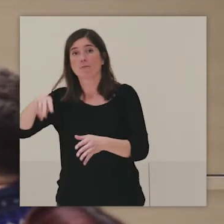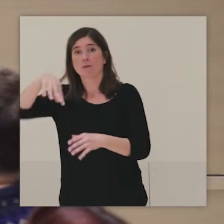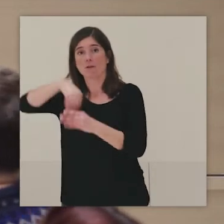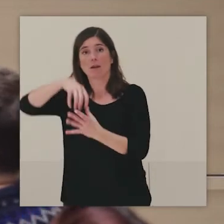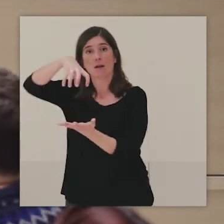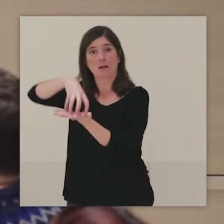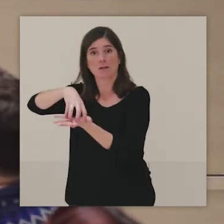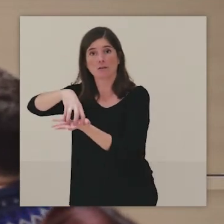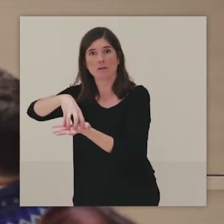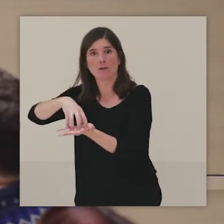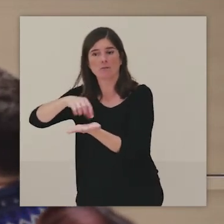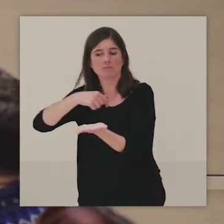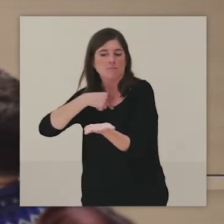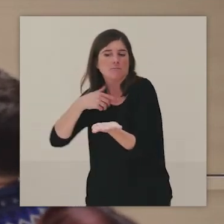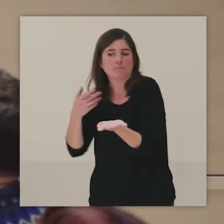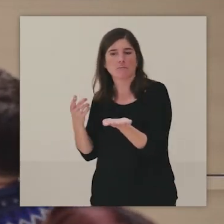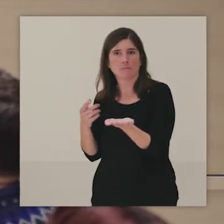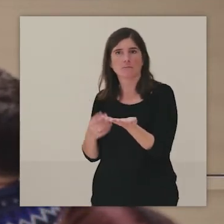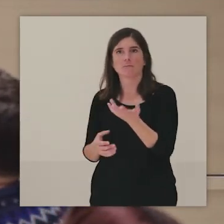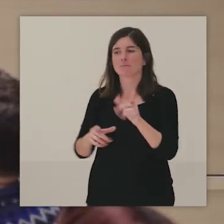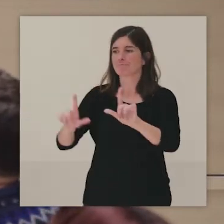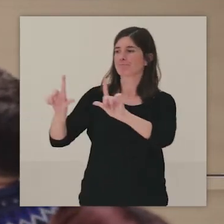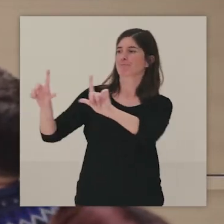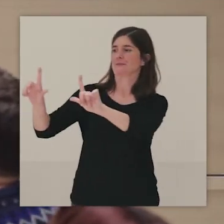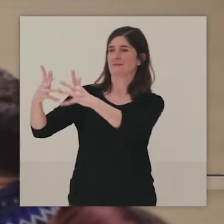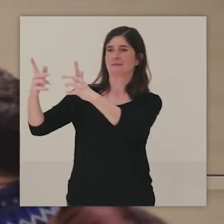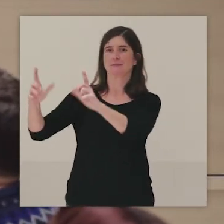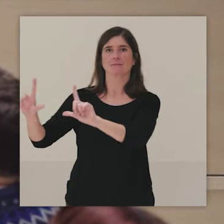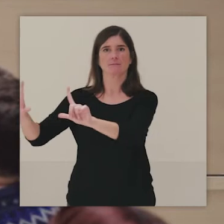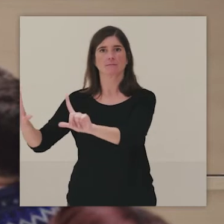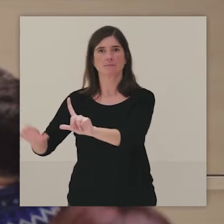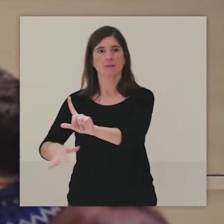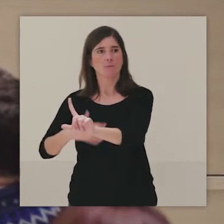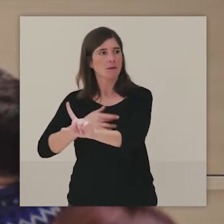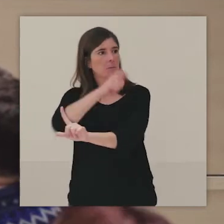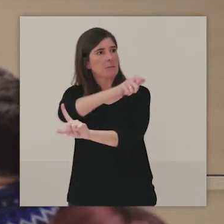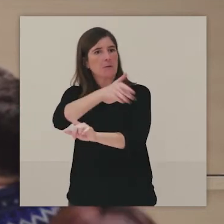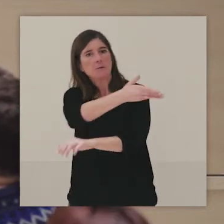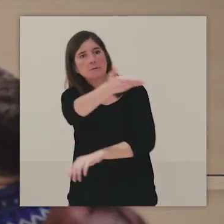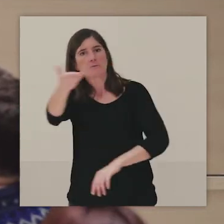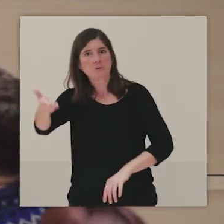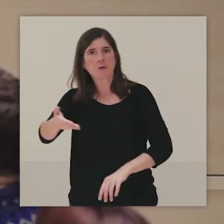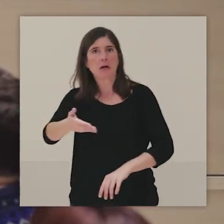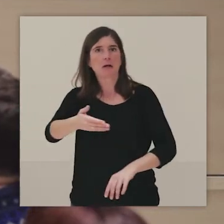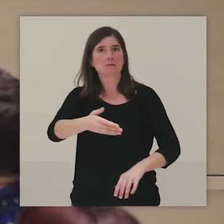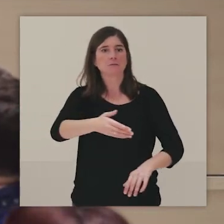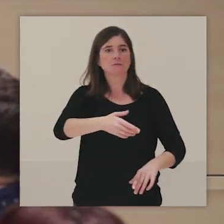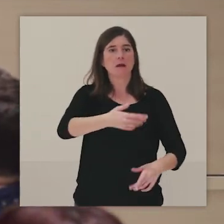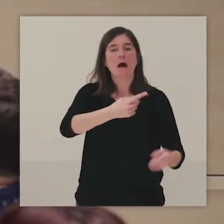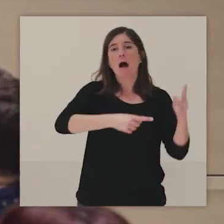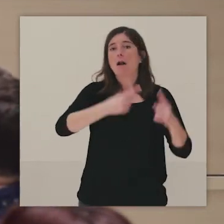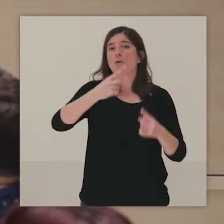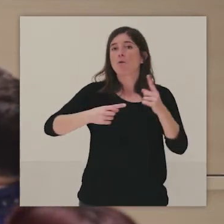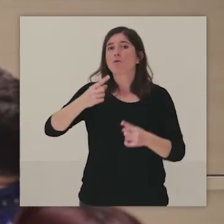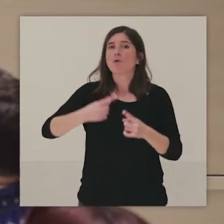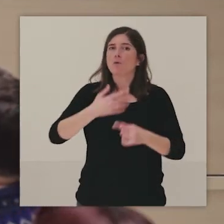momento dado me puedo dirigir a un público general, que puede tener un cierto conocimiento artístico, que ha podido ir de vez en cuando a museos, y otro documento